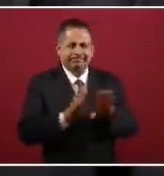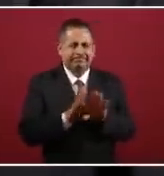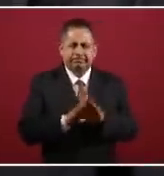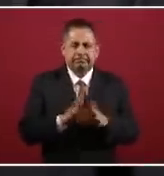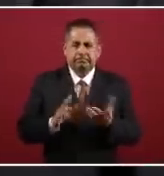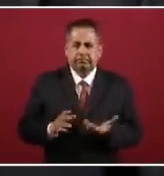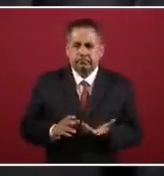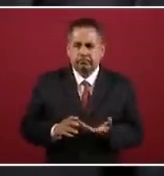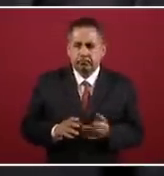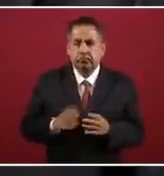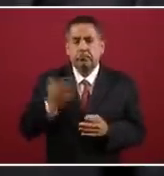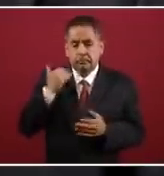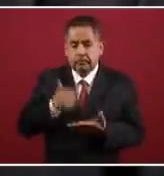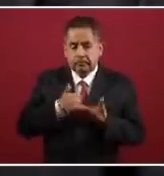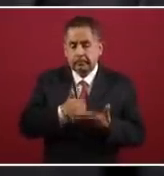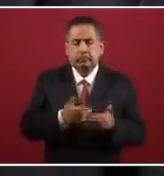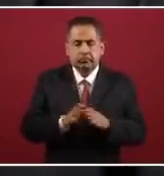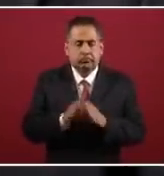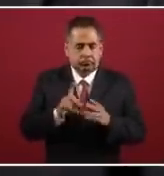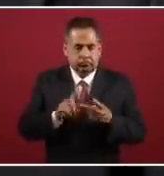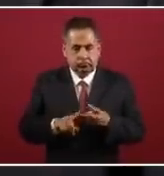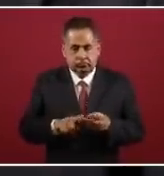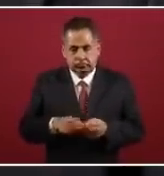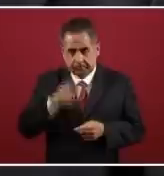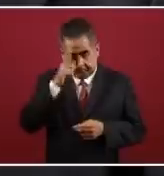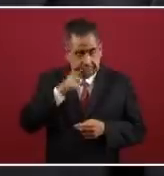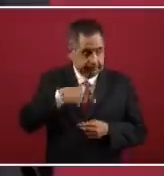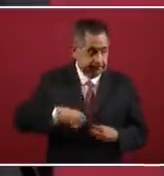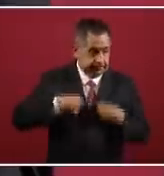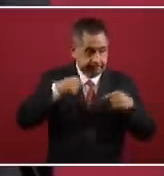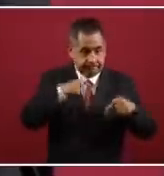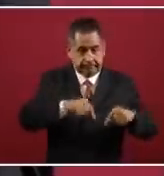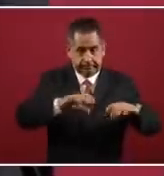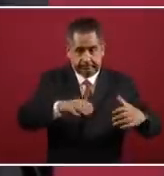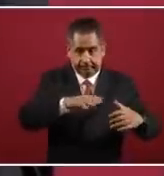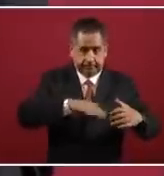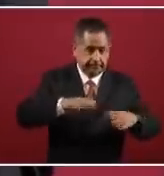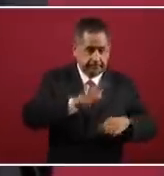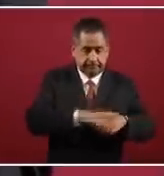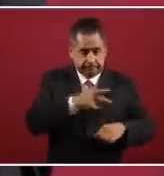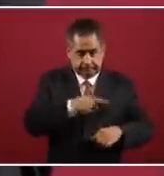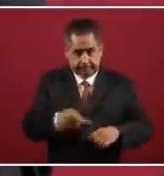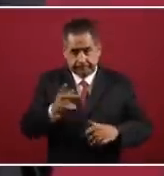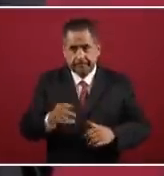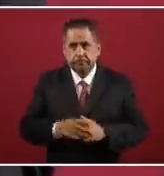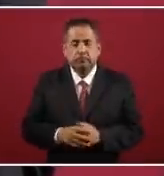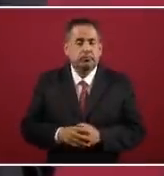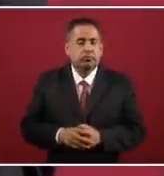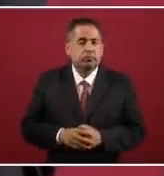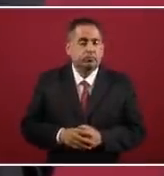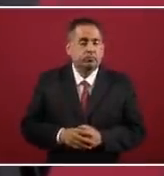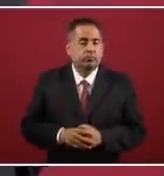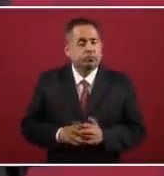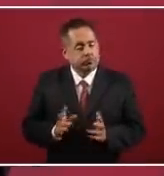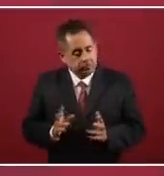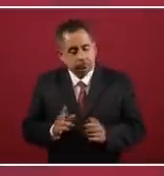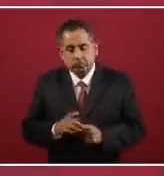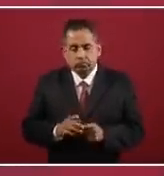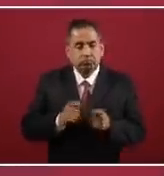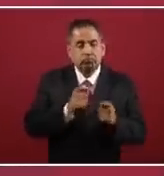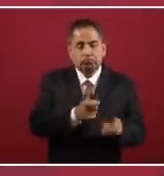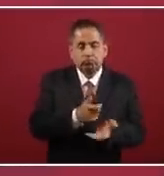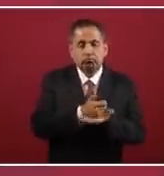¿En qué se está ayudando a quienes viven en la Mixteca, en las zonas más pobres? Se está ayudando en que se